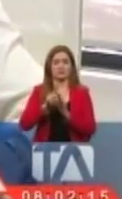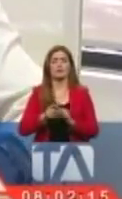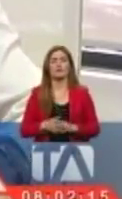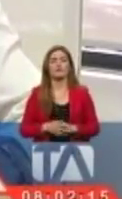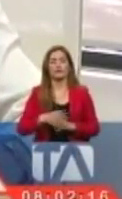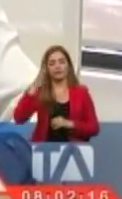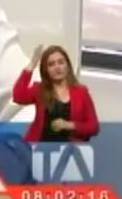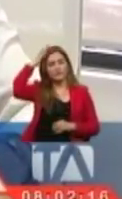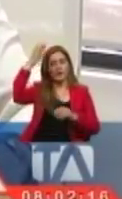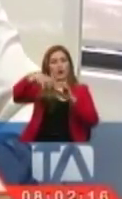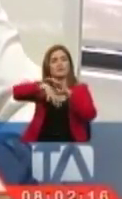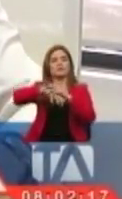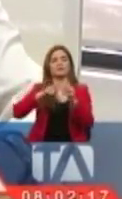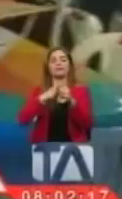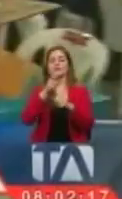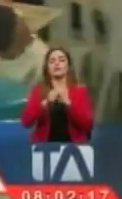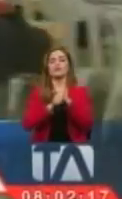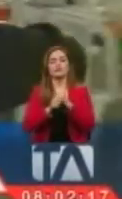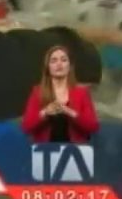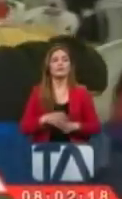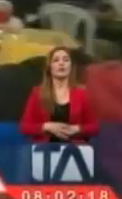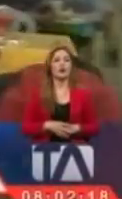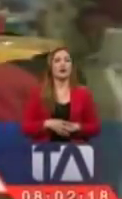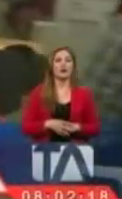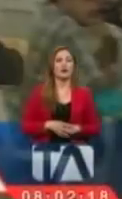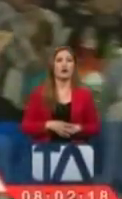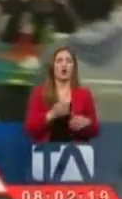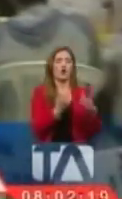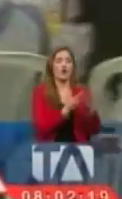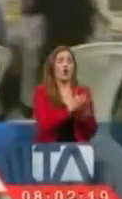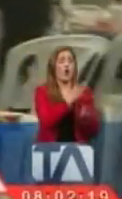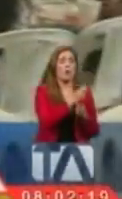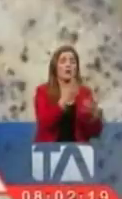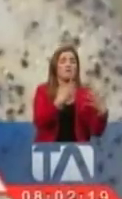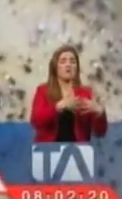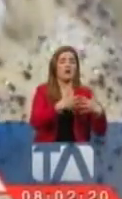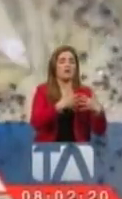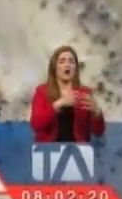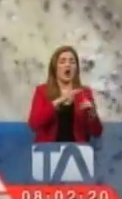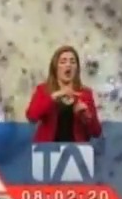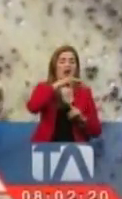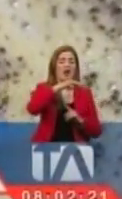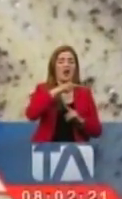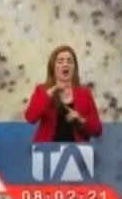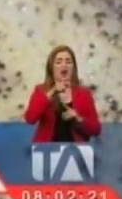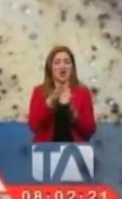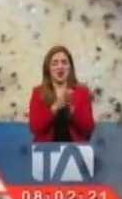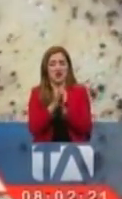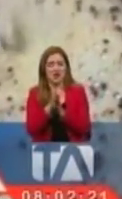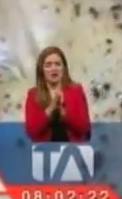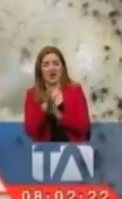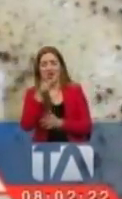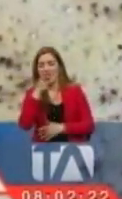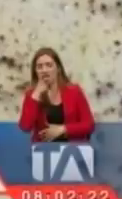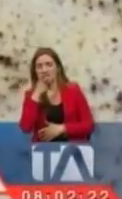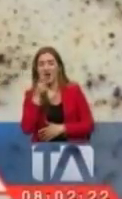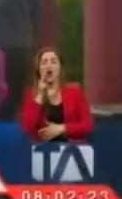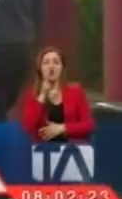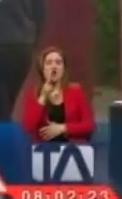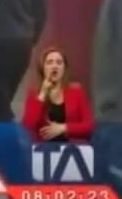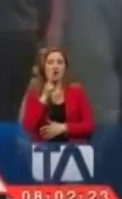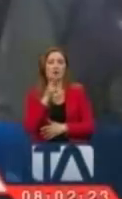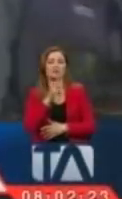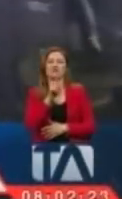el cerebro en los primeros años de vida evite jugos y alimentos procesados gaseosas chocolates galletas y caramelos